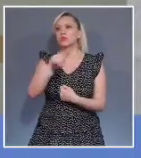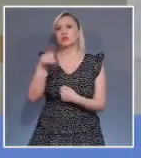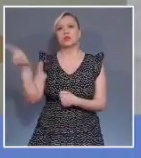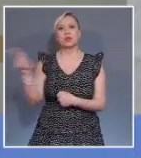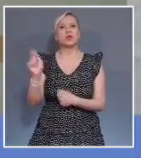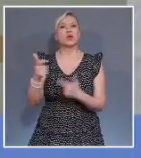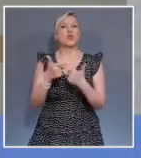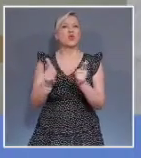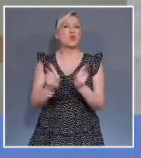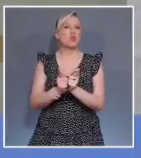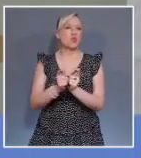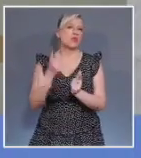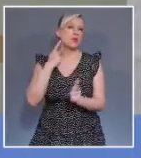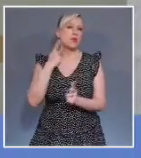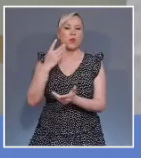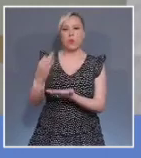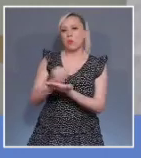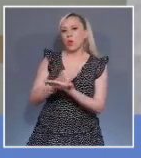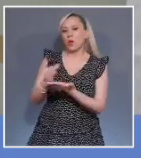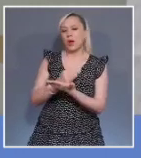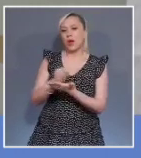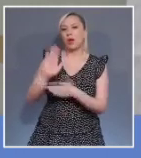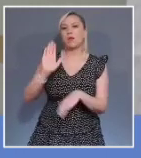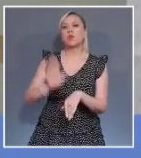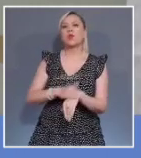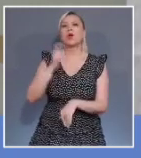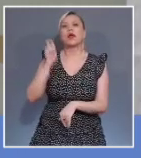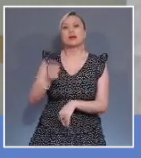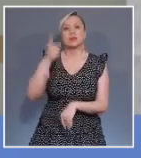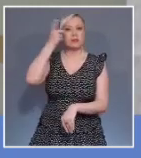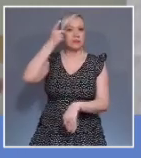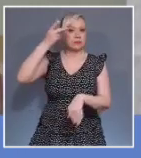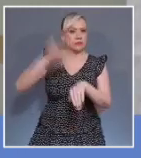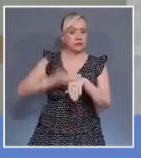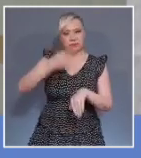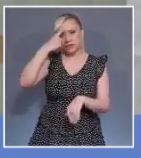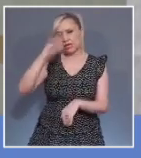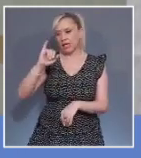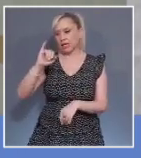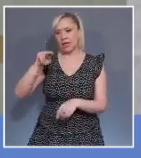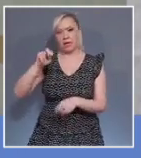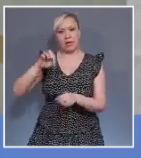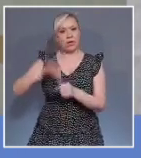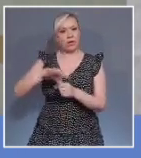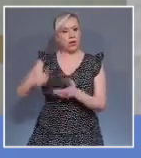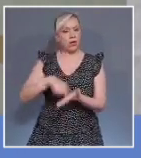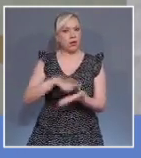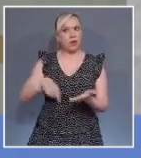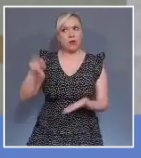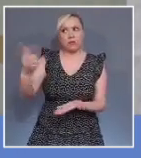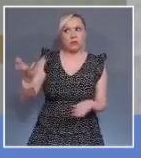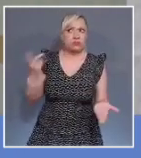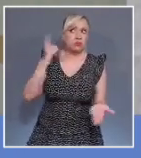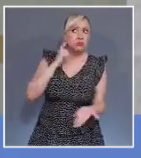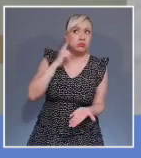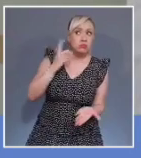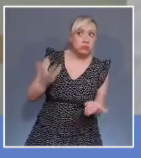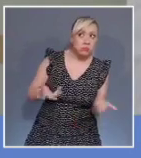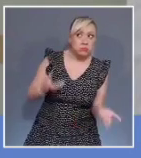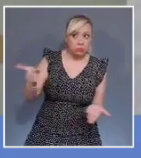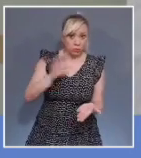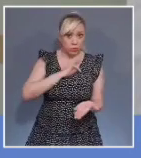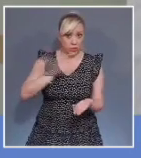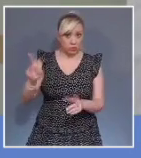Morena en contra del oficio de la Dirección de Prerrogativas del INE, órgano que no tiene entre sus atribuciones dar respuesta a la